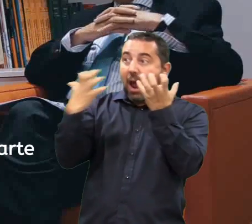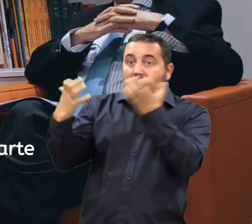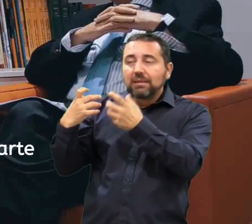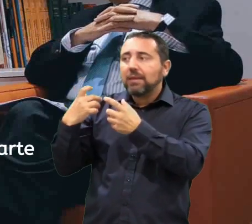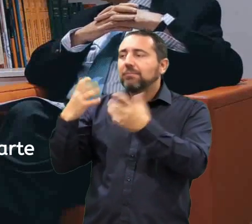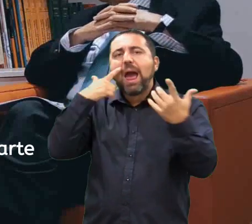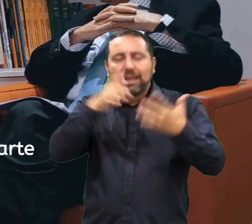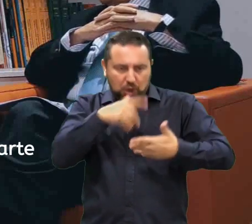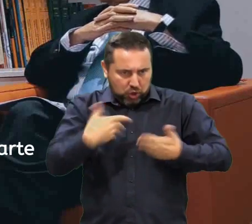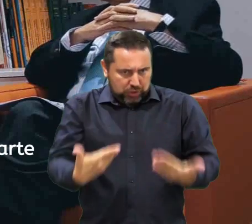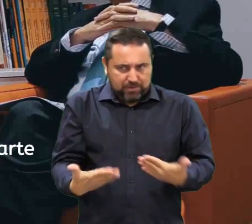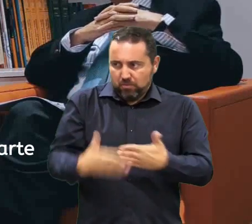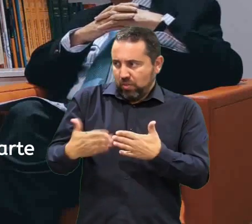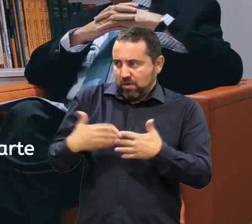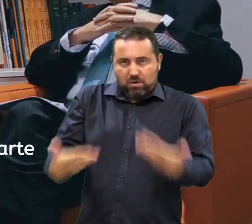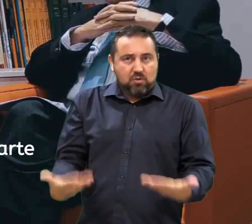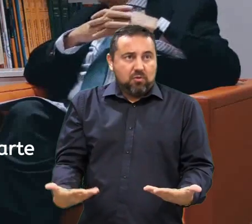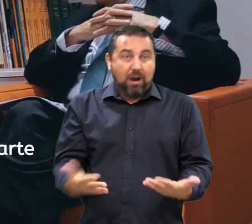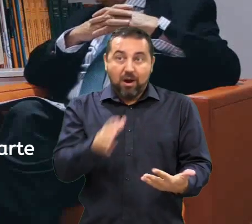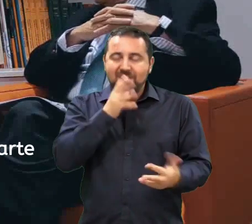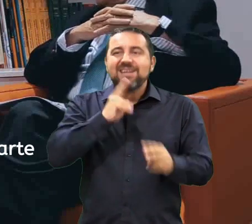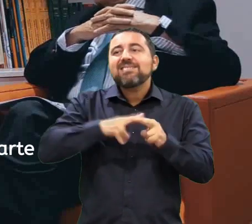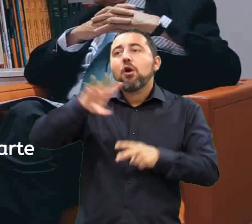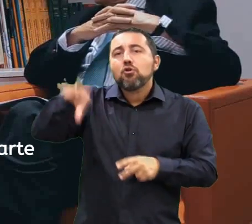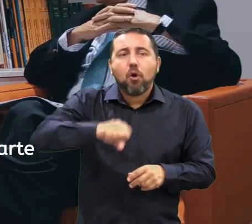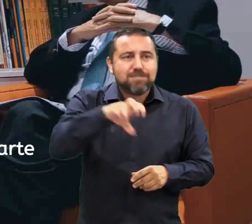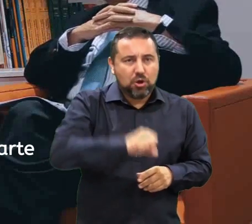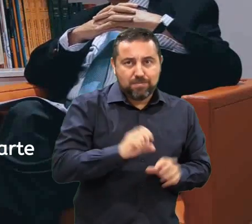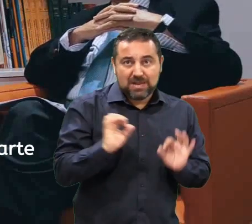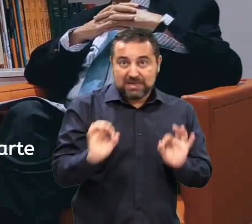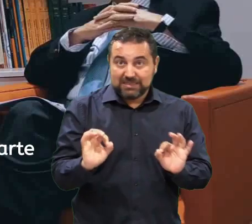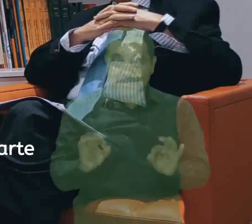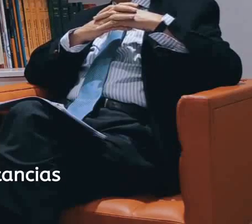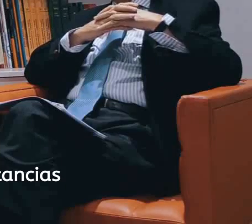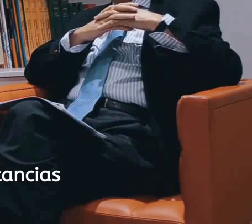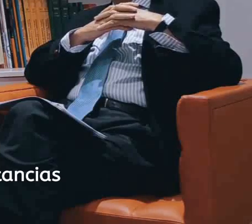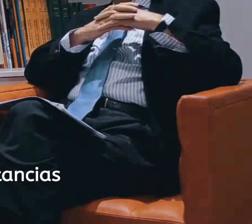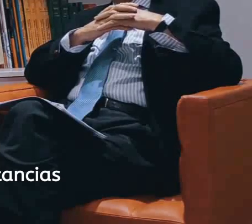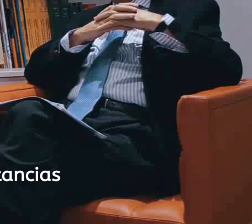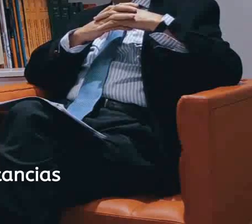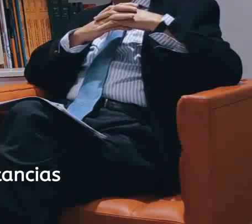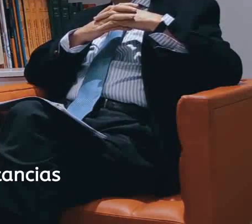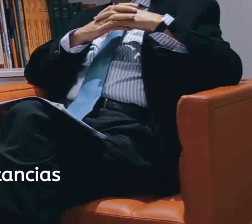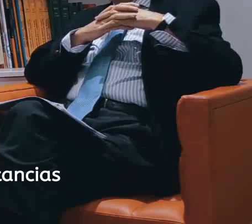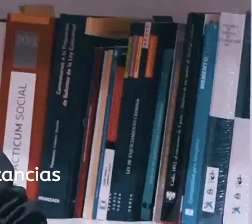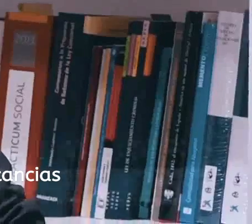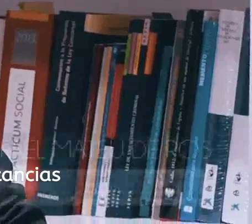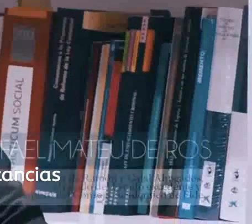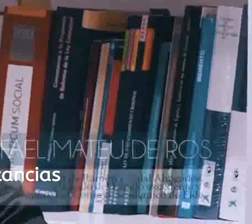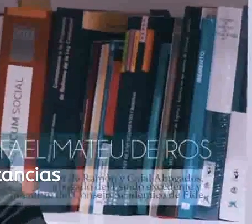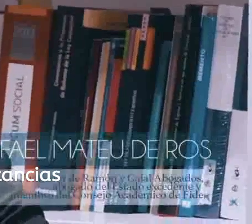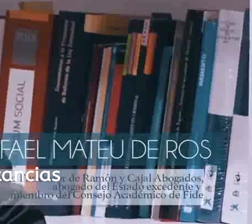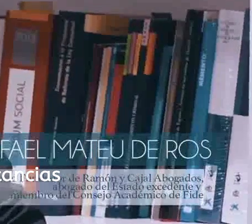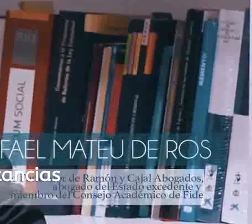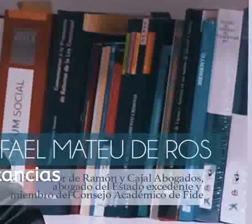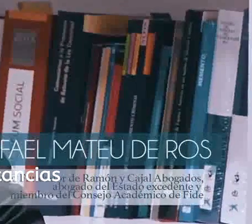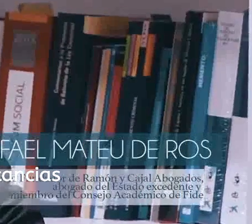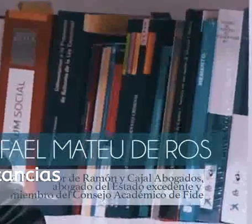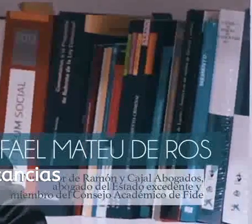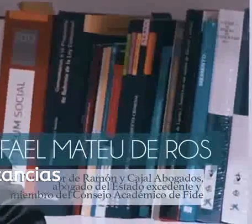los aspectos de las compras de arte contemporáneo, estamos hablando de arte moderno y contemporáneo. Y en el caso de